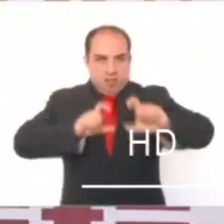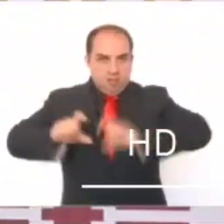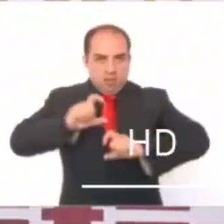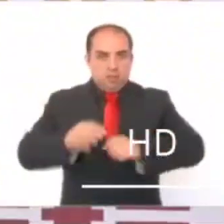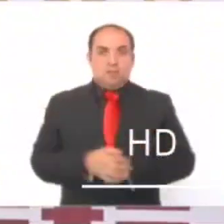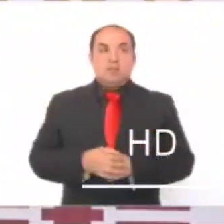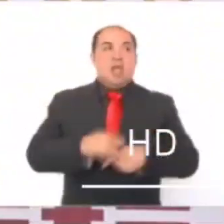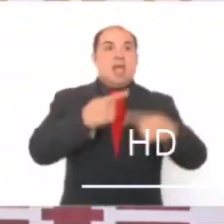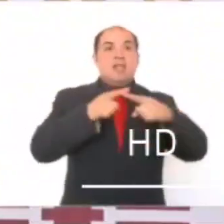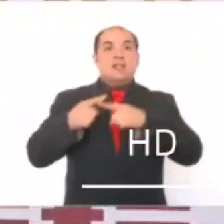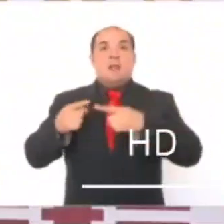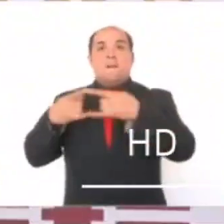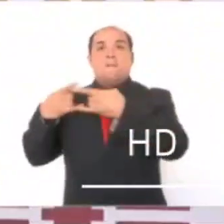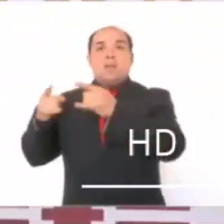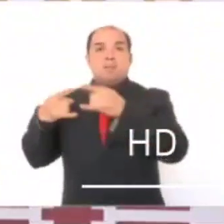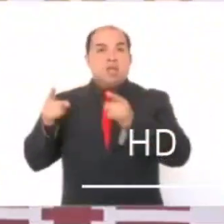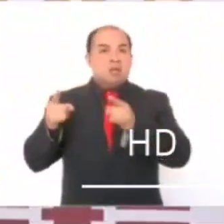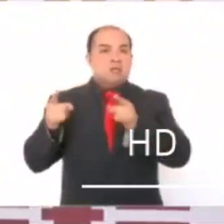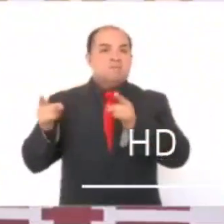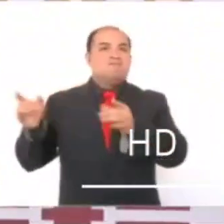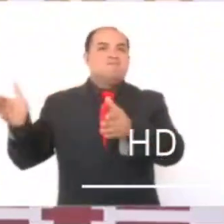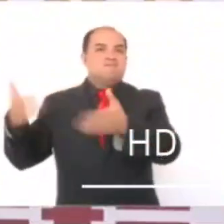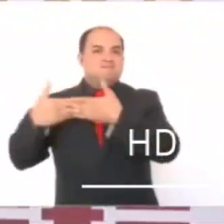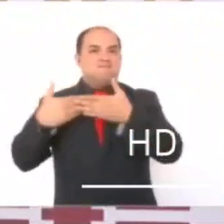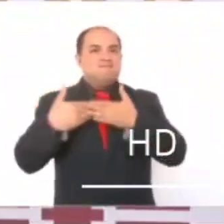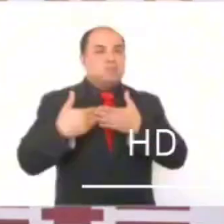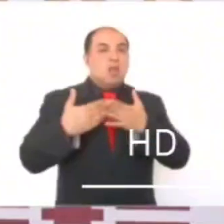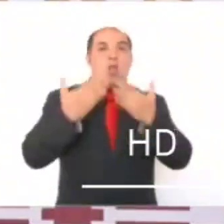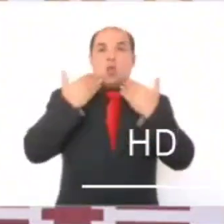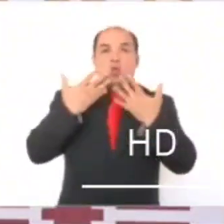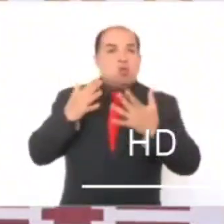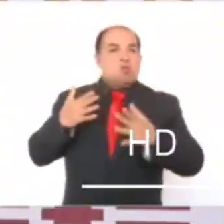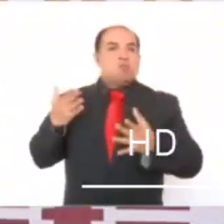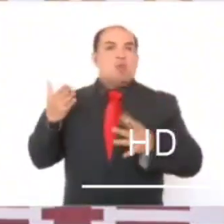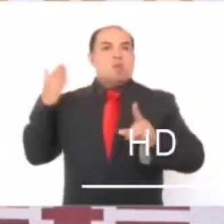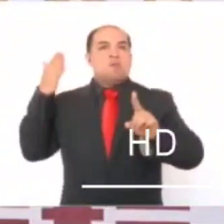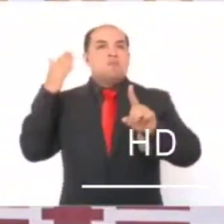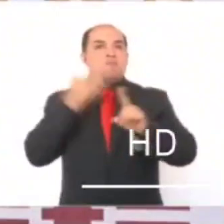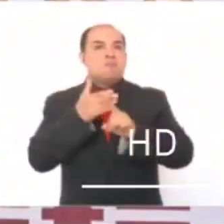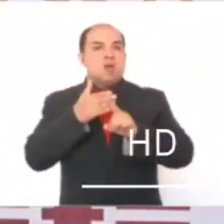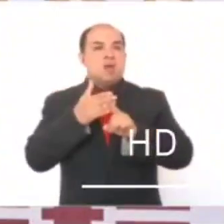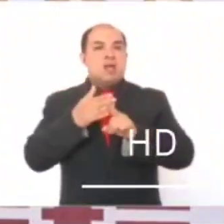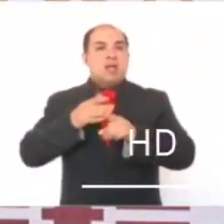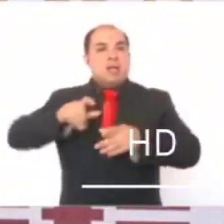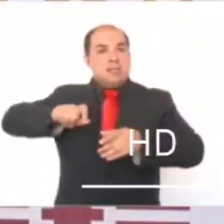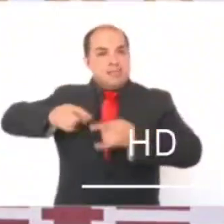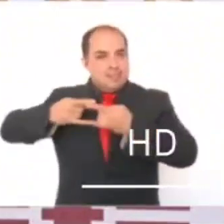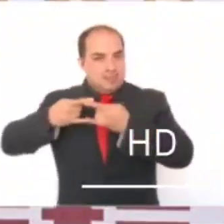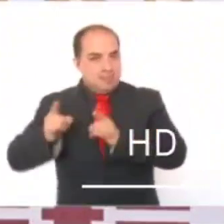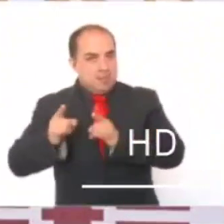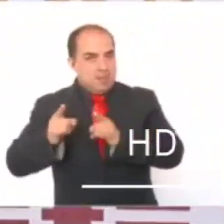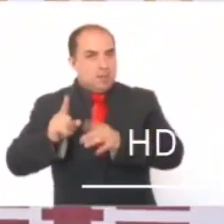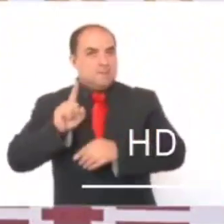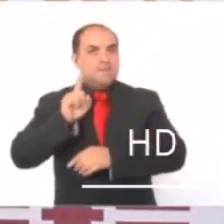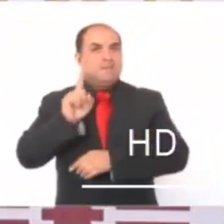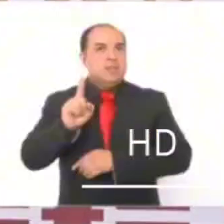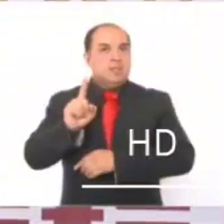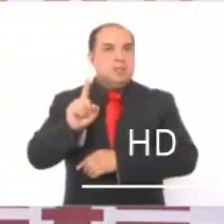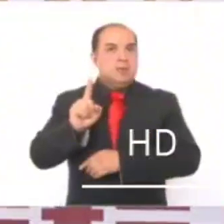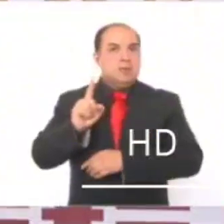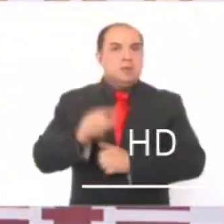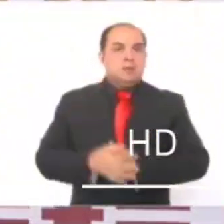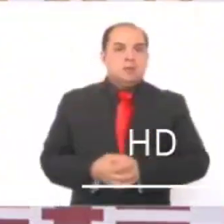Varias puertas se quedaron cerradas, sin la mínima intención de girar su cerradura, pero